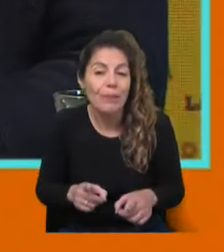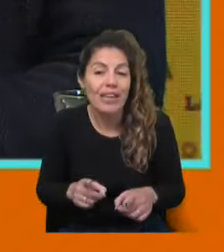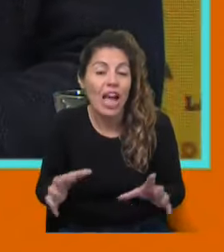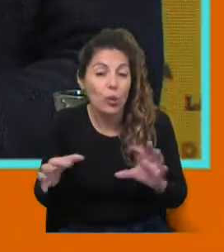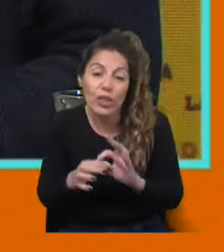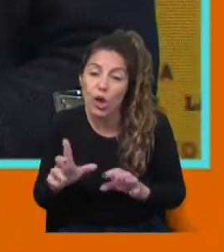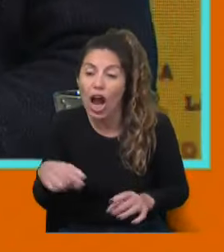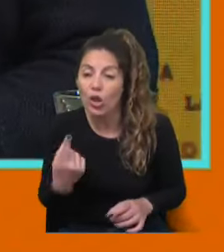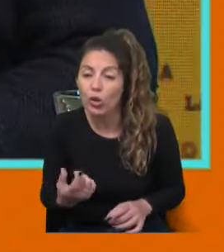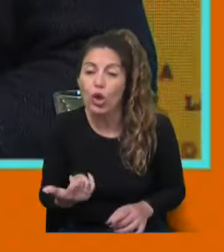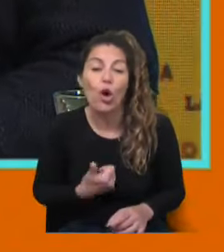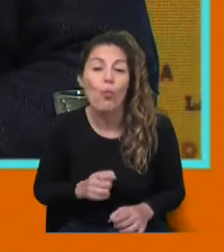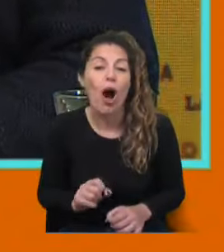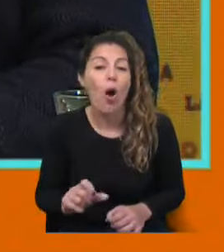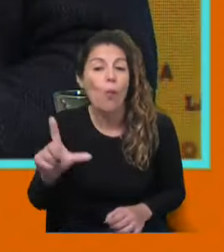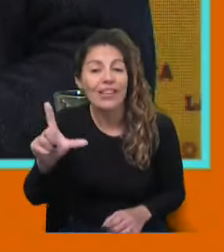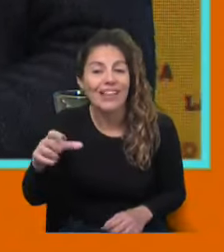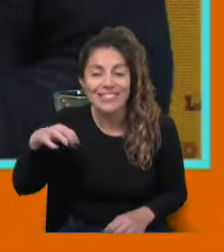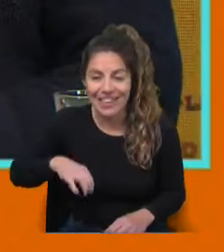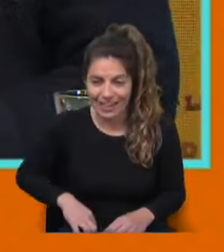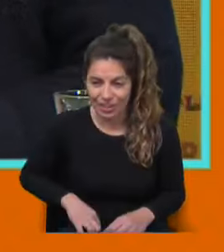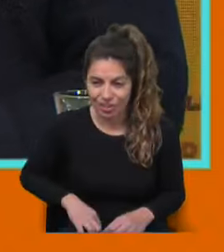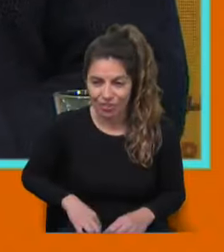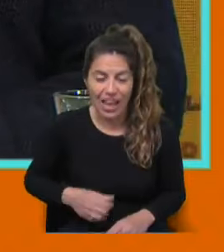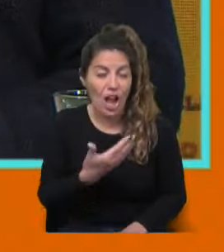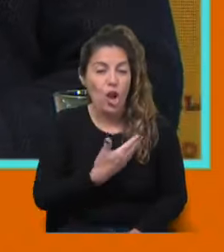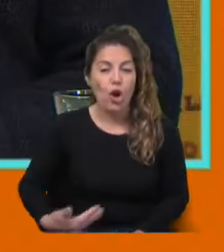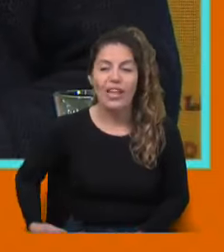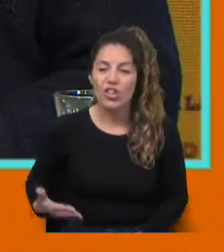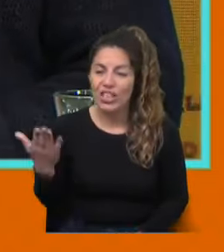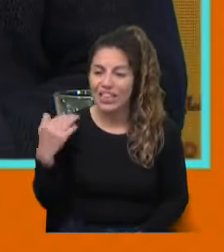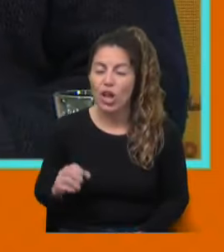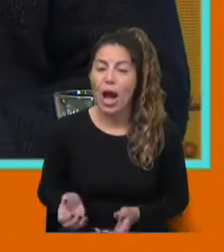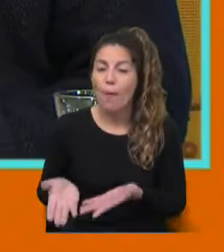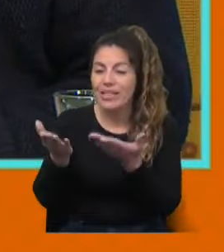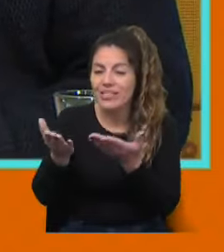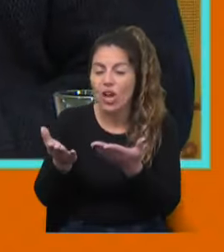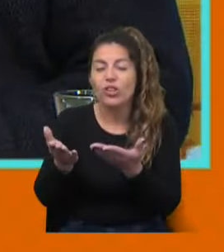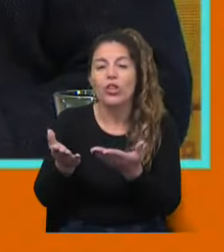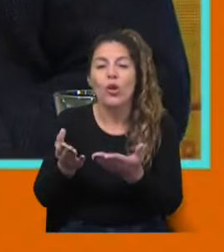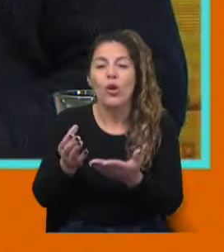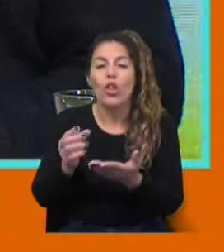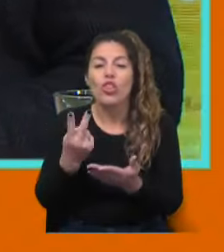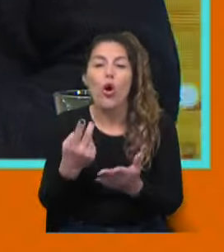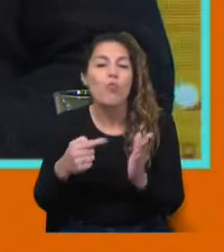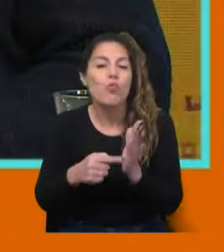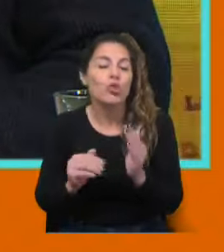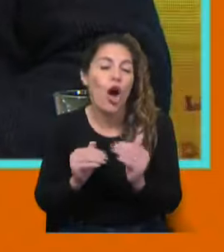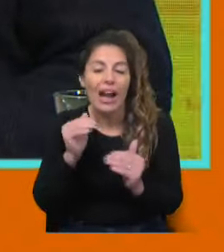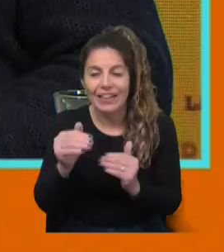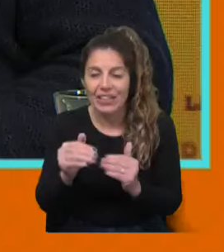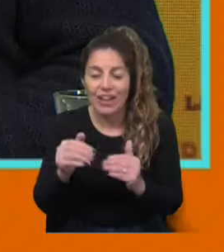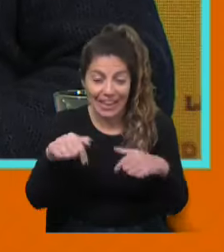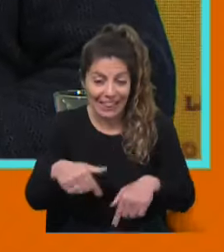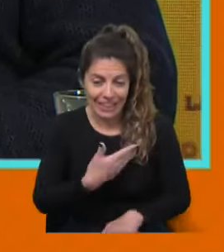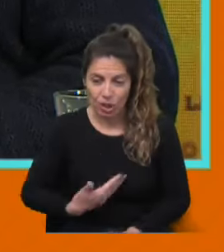lo otro, a cómo aumenta el salario. En los gobiernos anteriores la inflación capaz que estaba 2 puntos arriba que la de